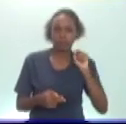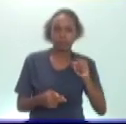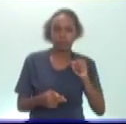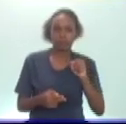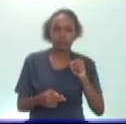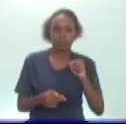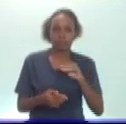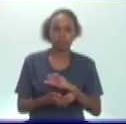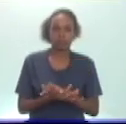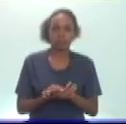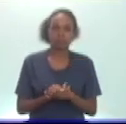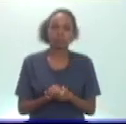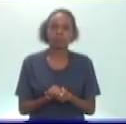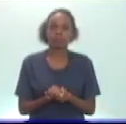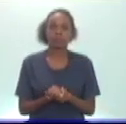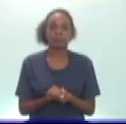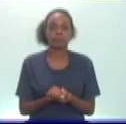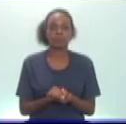el barco durante ese año?